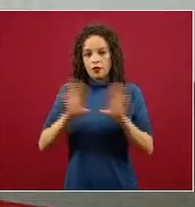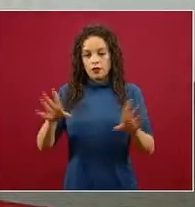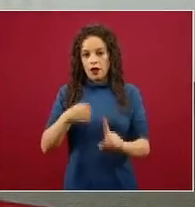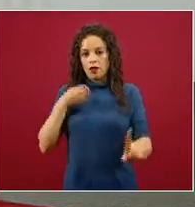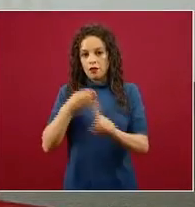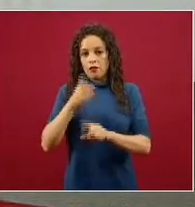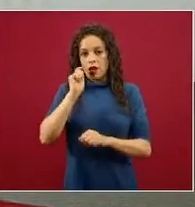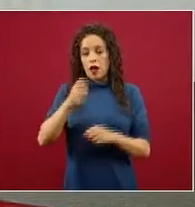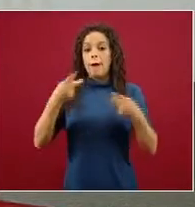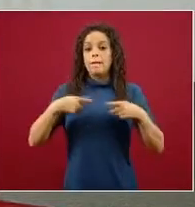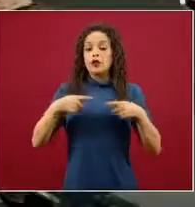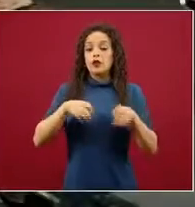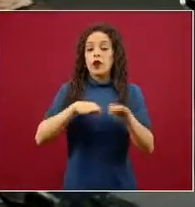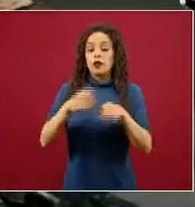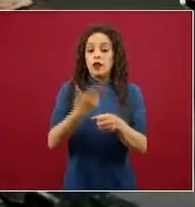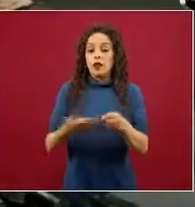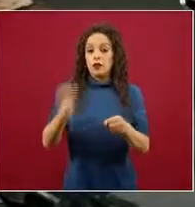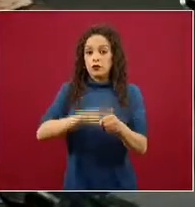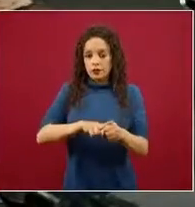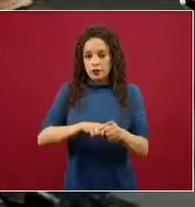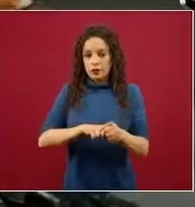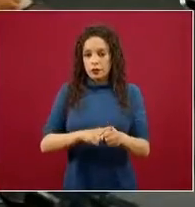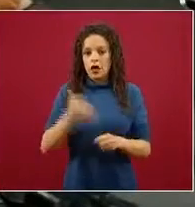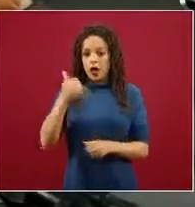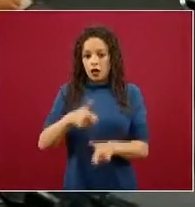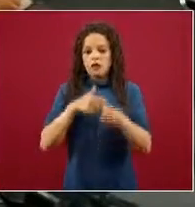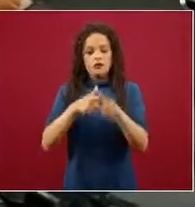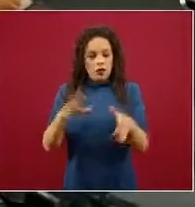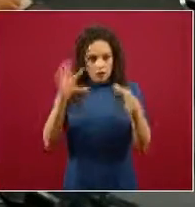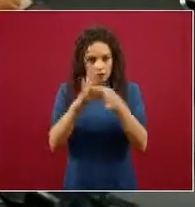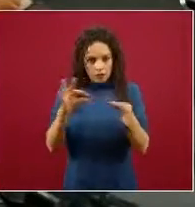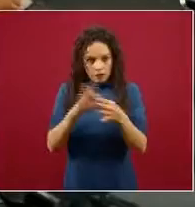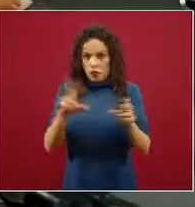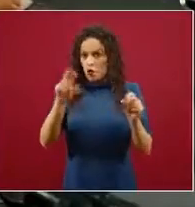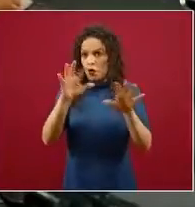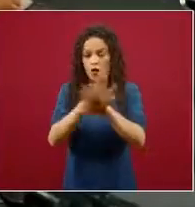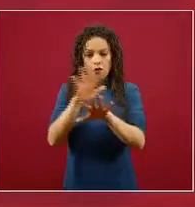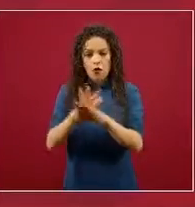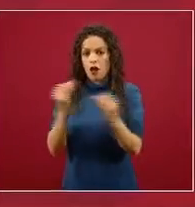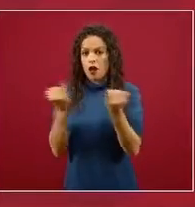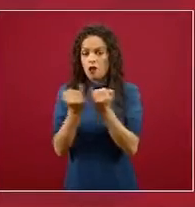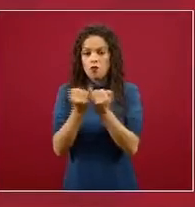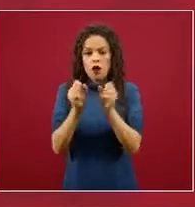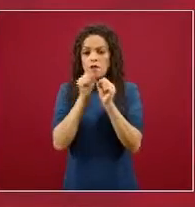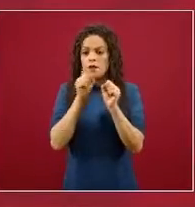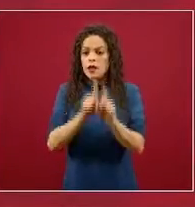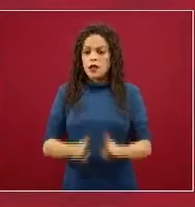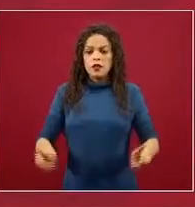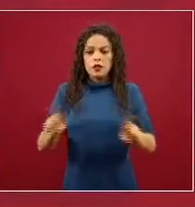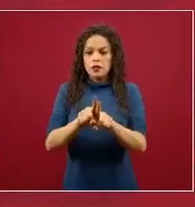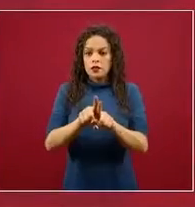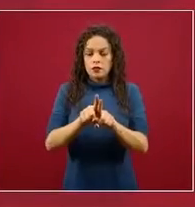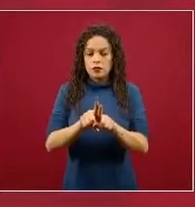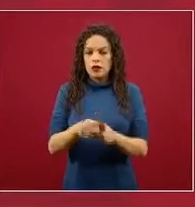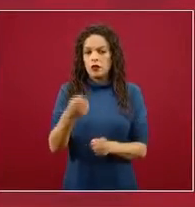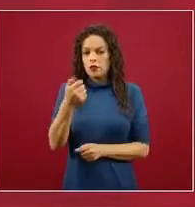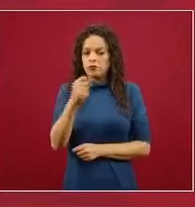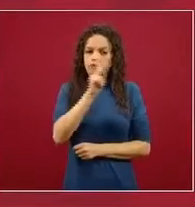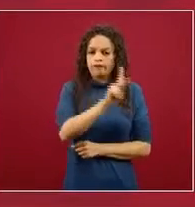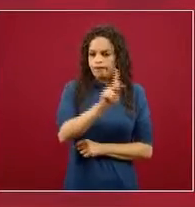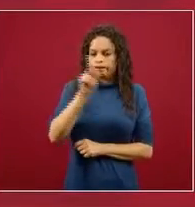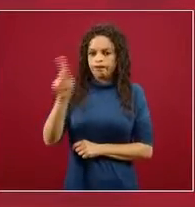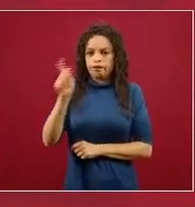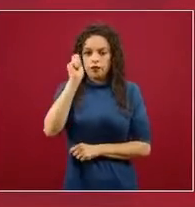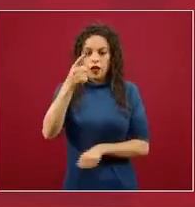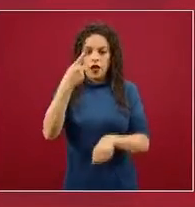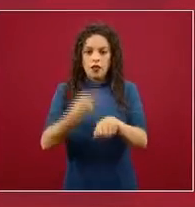del personal de salud y lo seguiremos presentando. No ha variado, siguen siendo las mismas frecuencias o muy parecidas